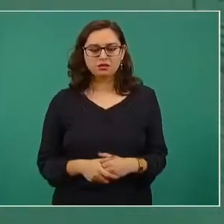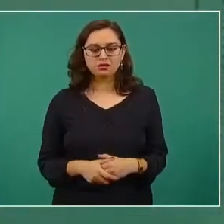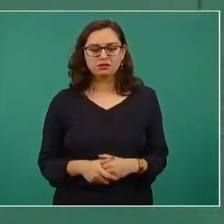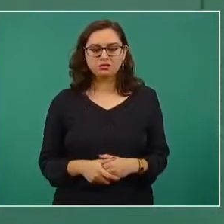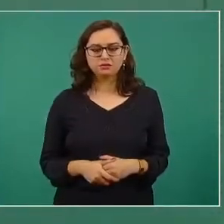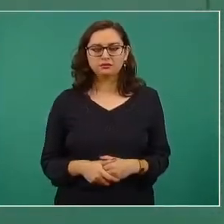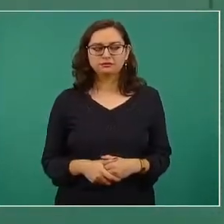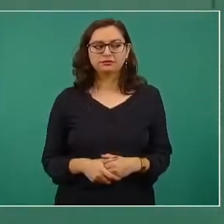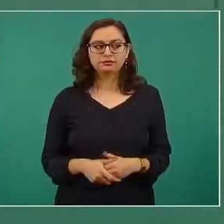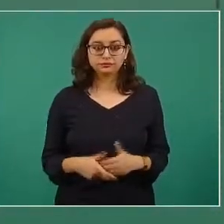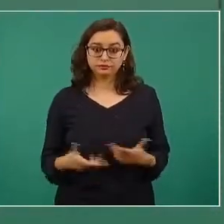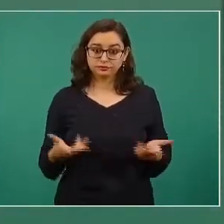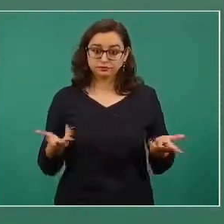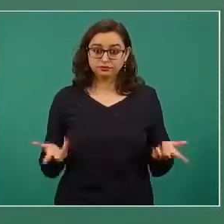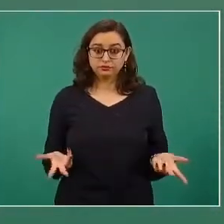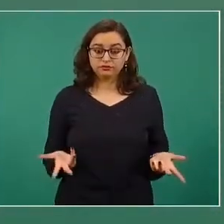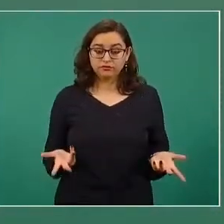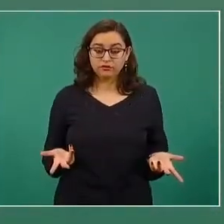Entonces,